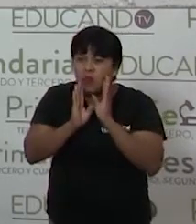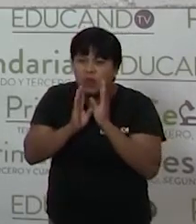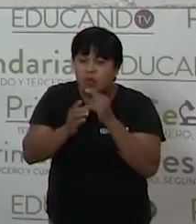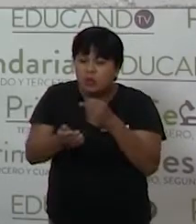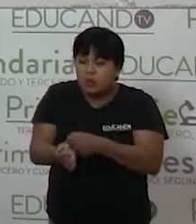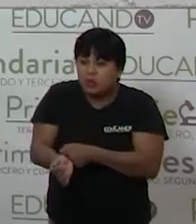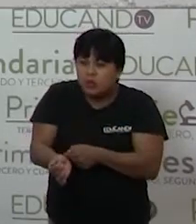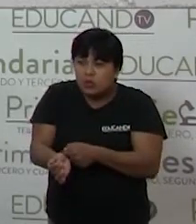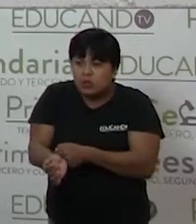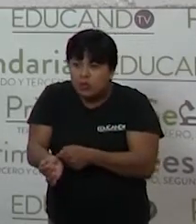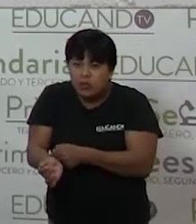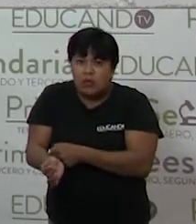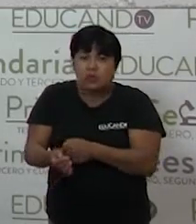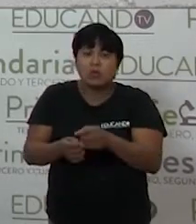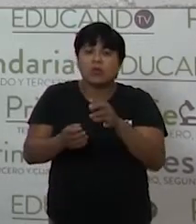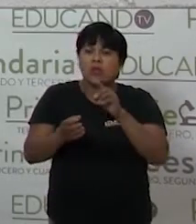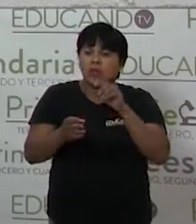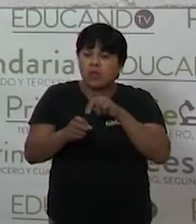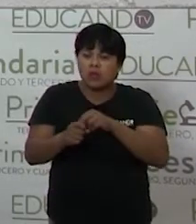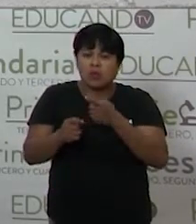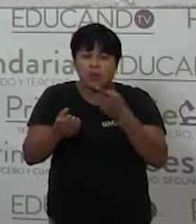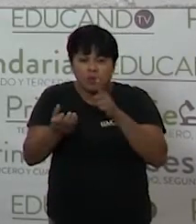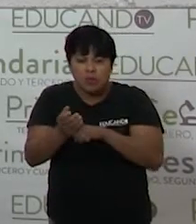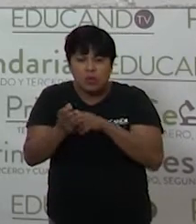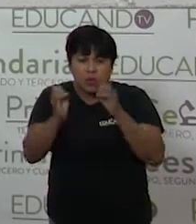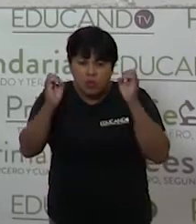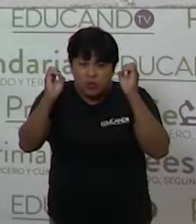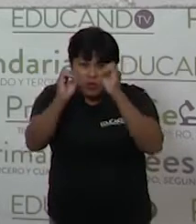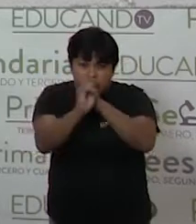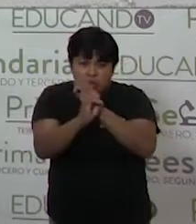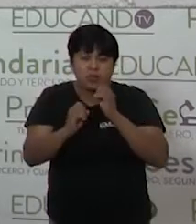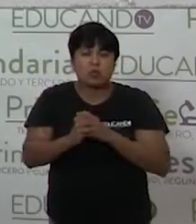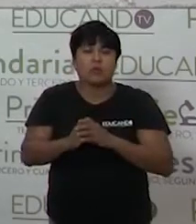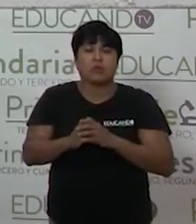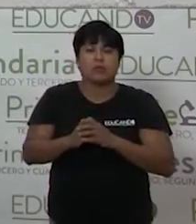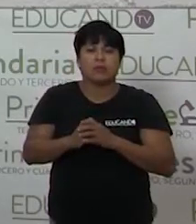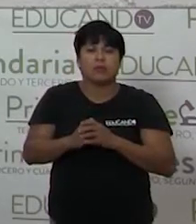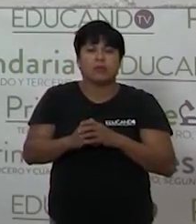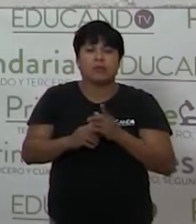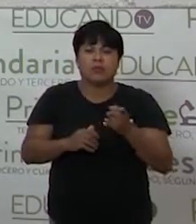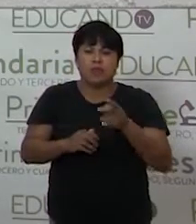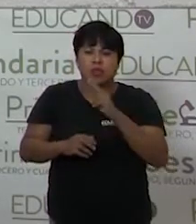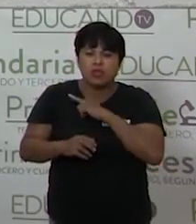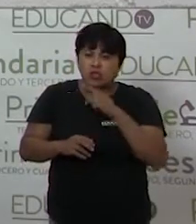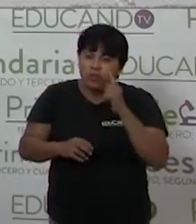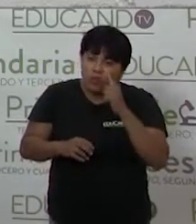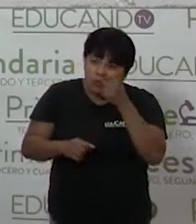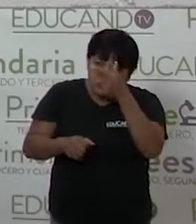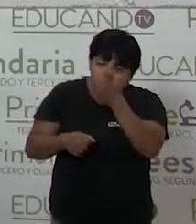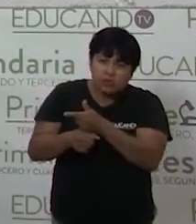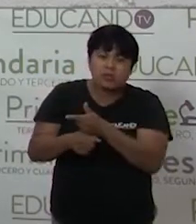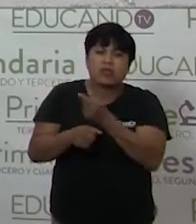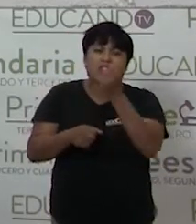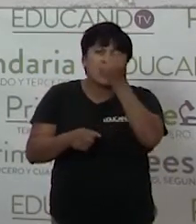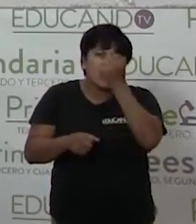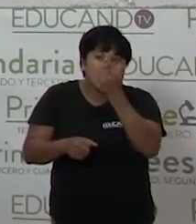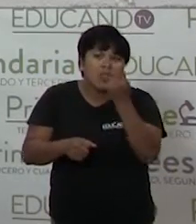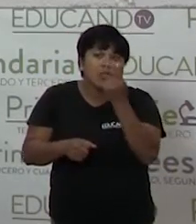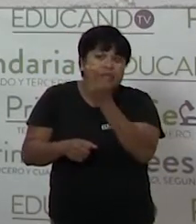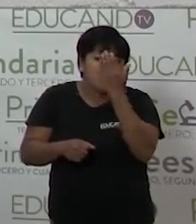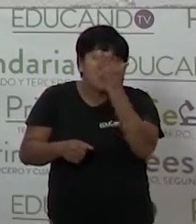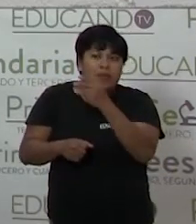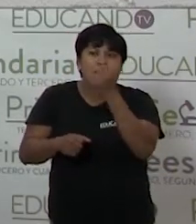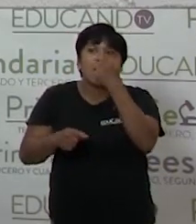nos esconderemos en algún rincón oscuro del taller y esperaremos a